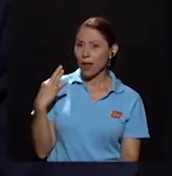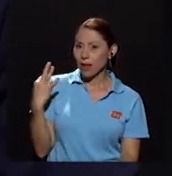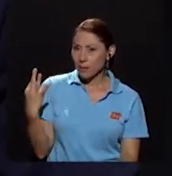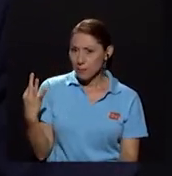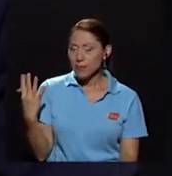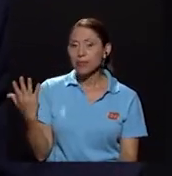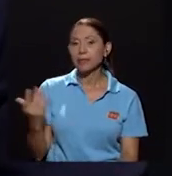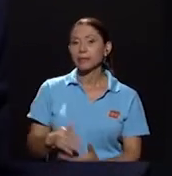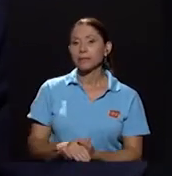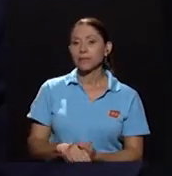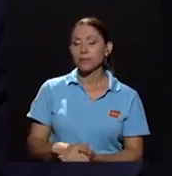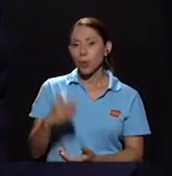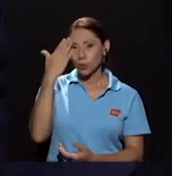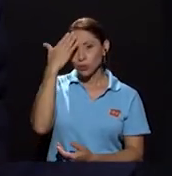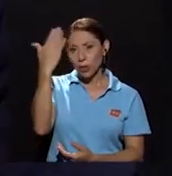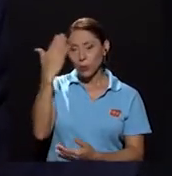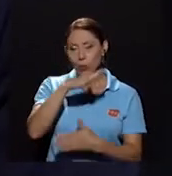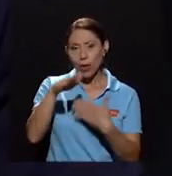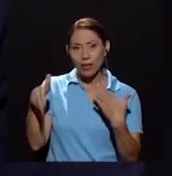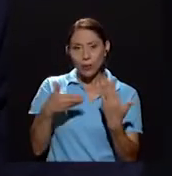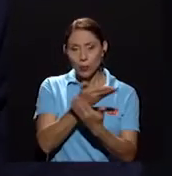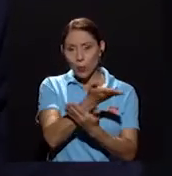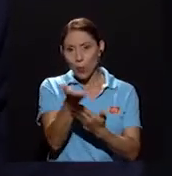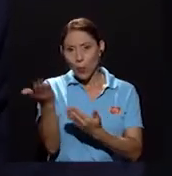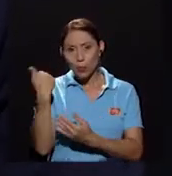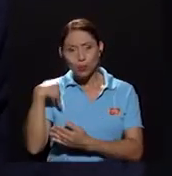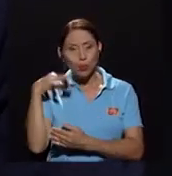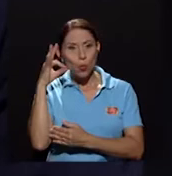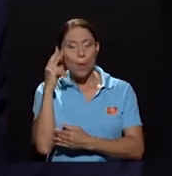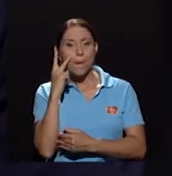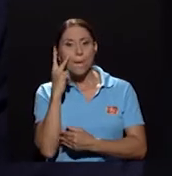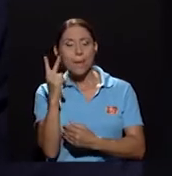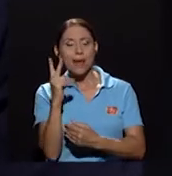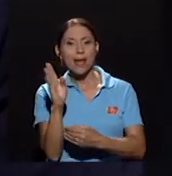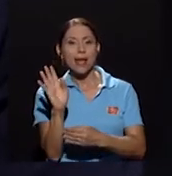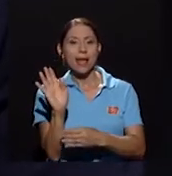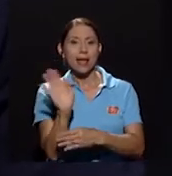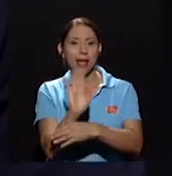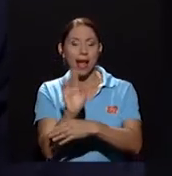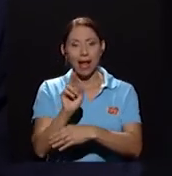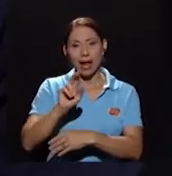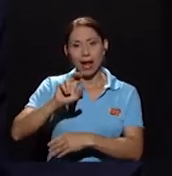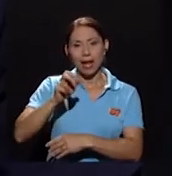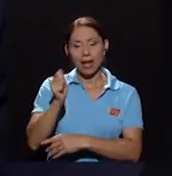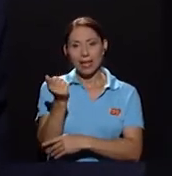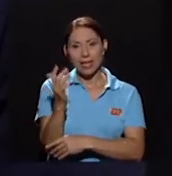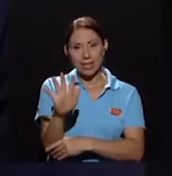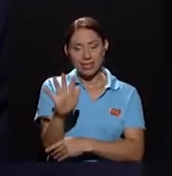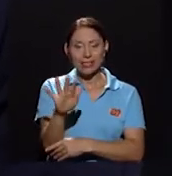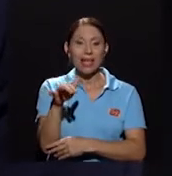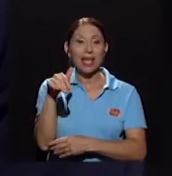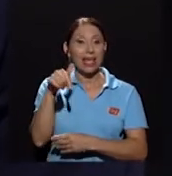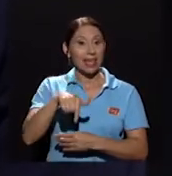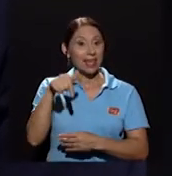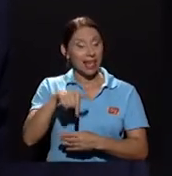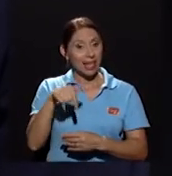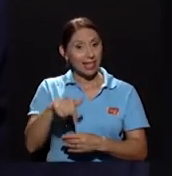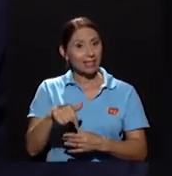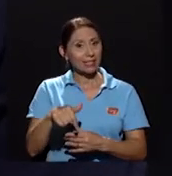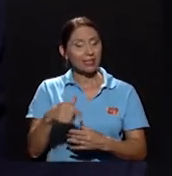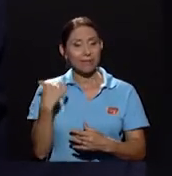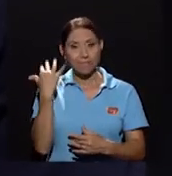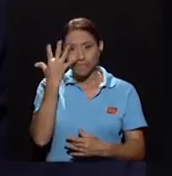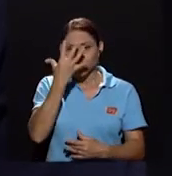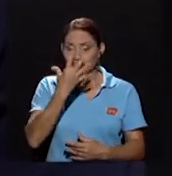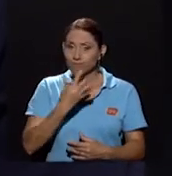y un saludo a todos ya todas las televidentes de canal 15 y de este encantador y prestigioso